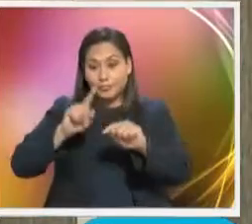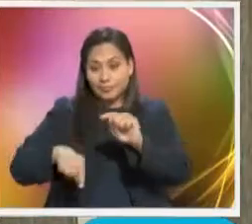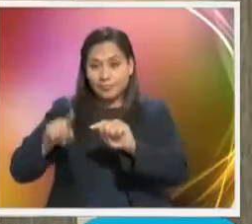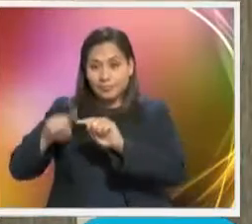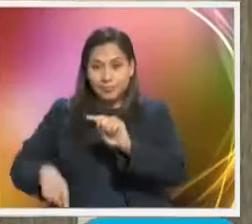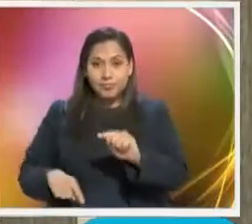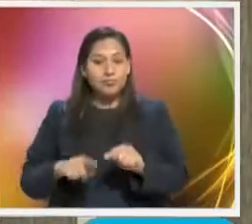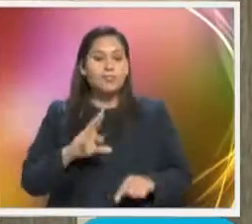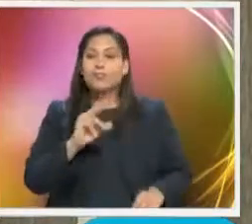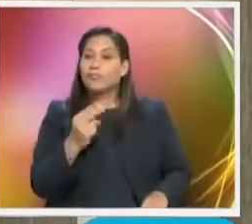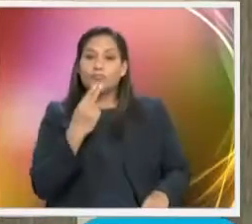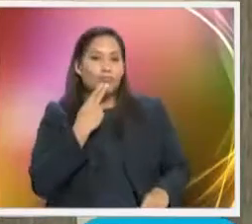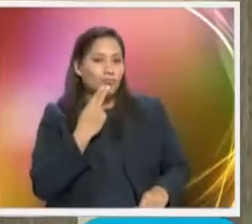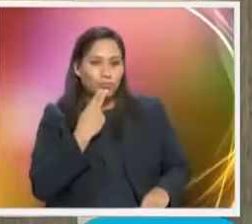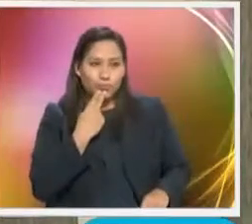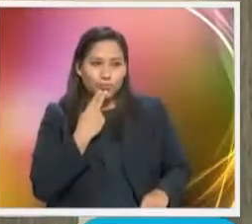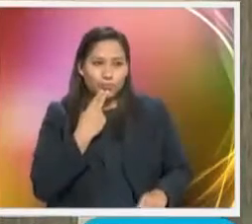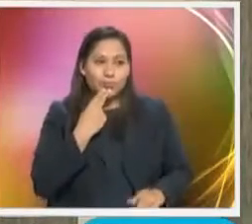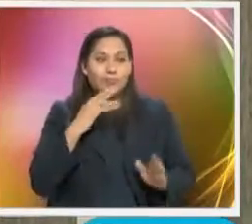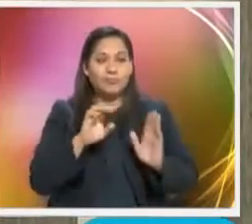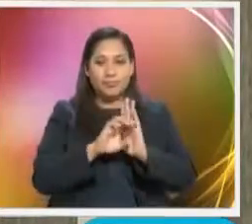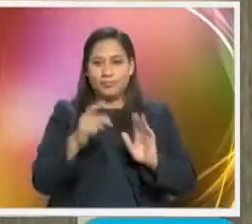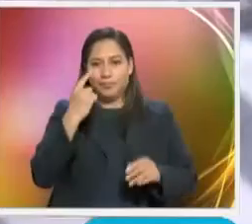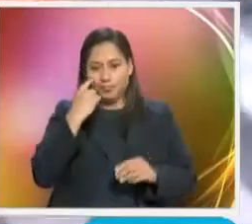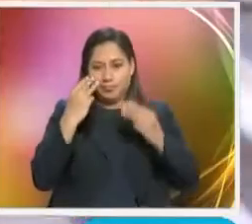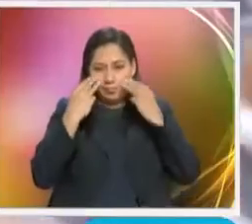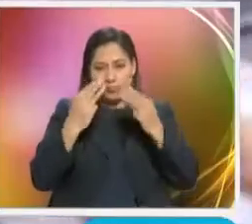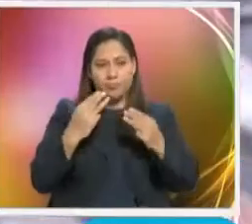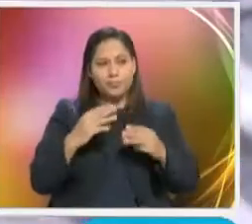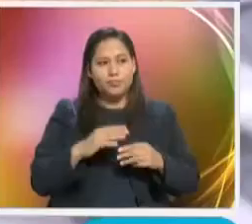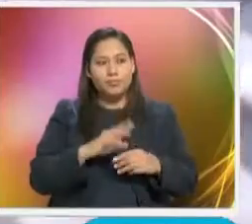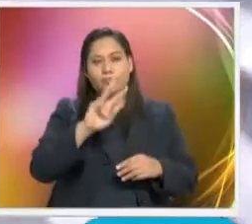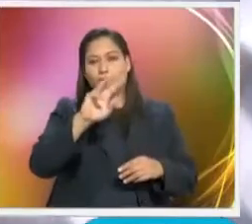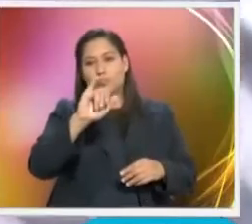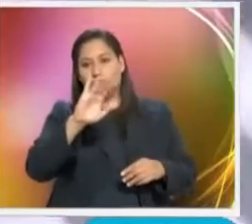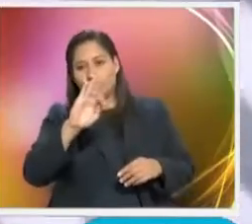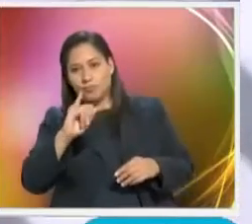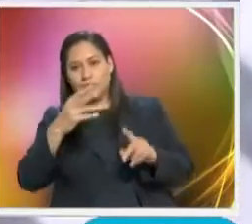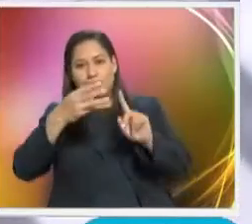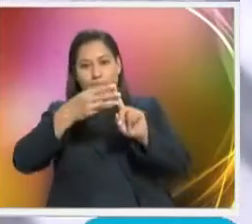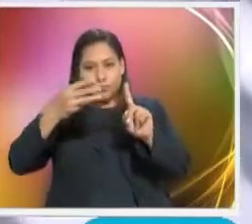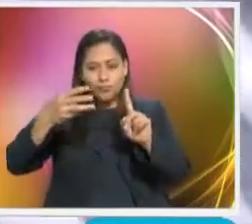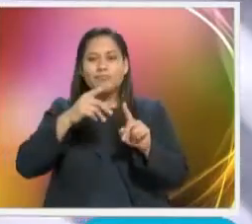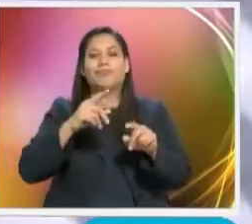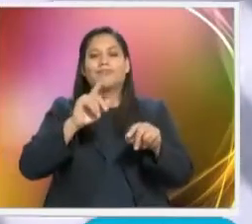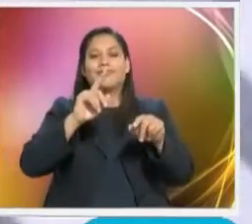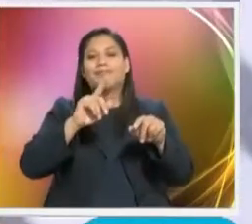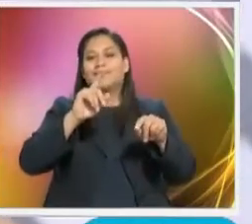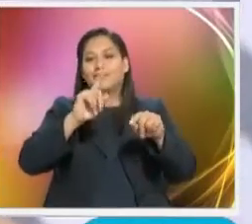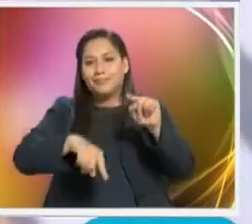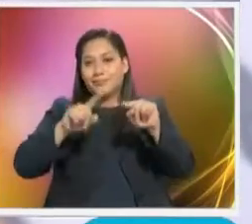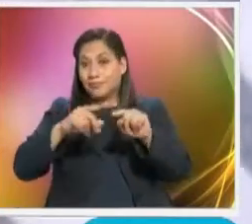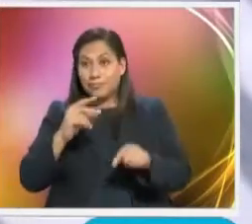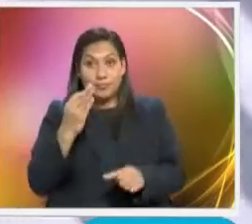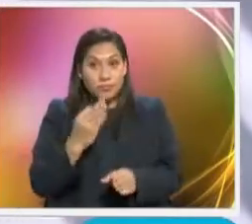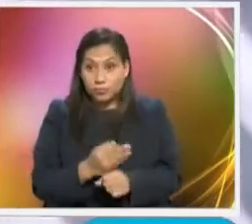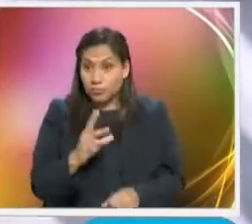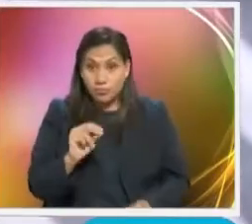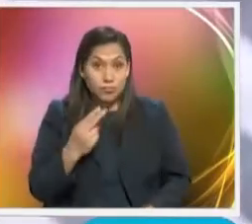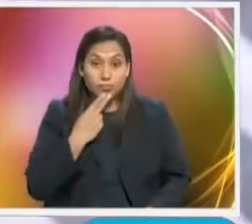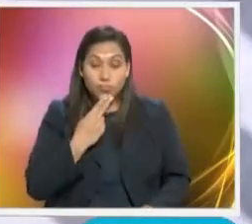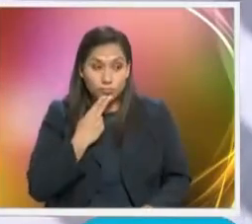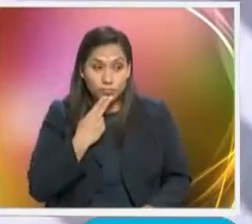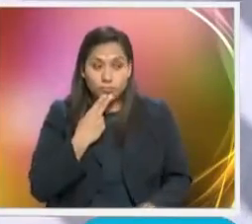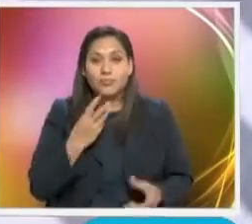que no estemos utilizando. Es decir, les voy a mostrar aquí arriba. Wi-Fi, Bluetooth. Exactamente. Claro. todo lo que no estoy utilizando en ese momento